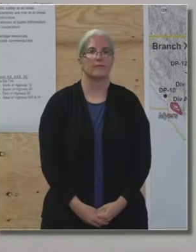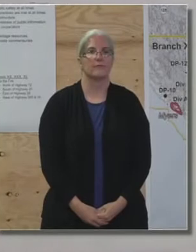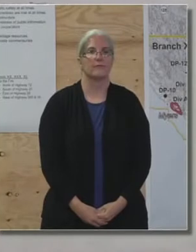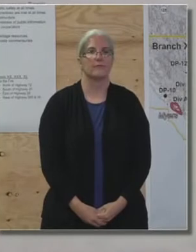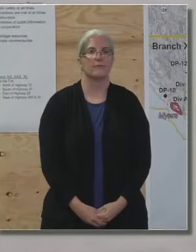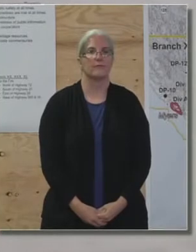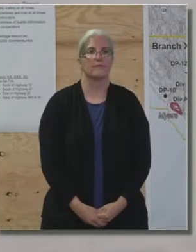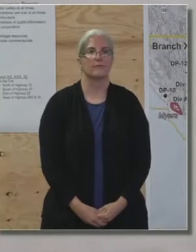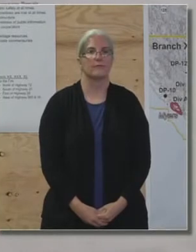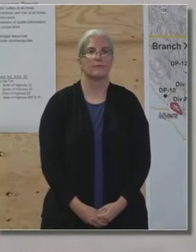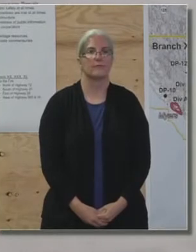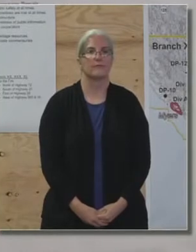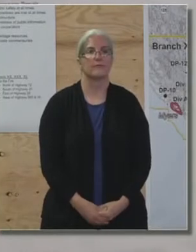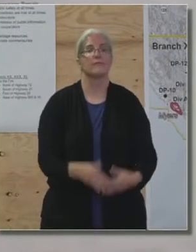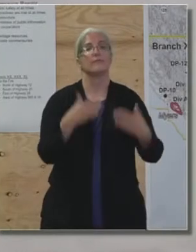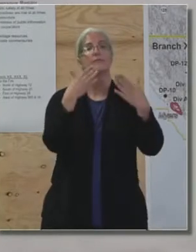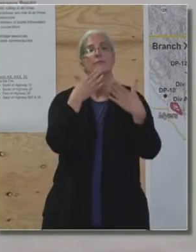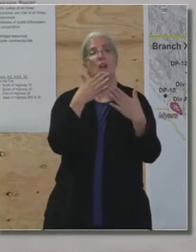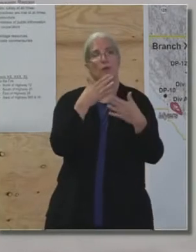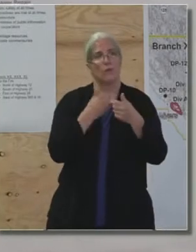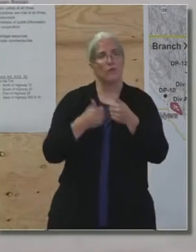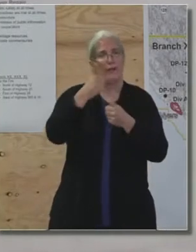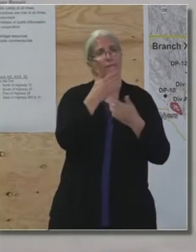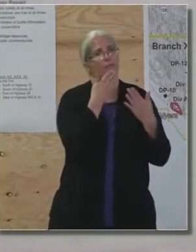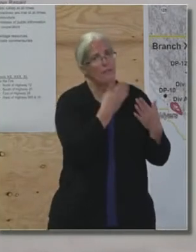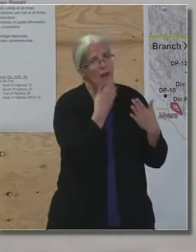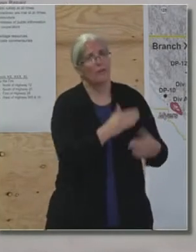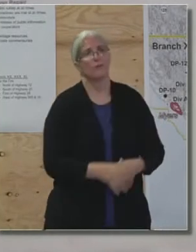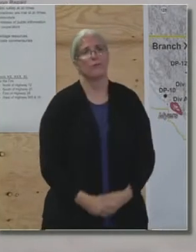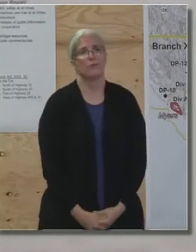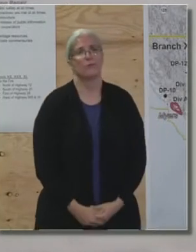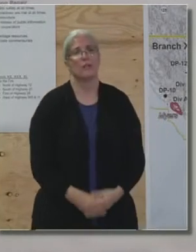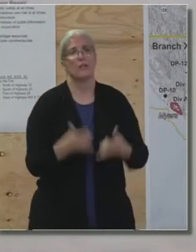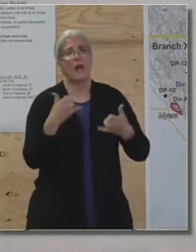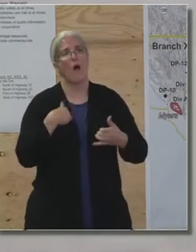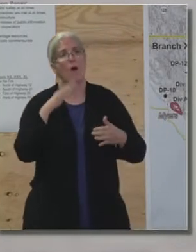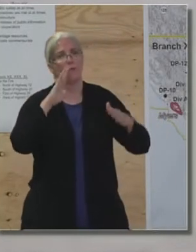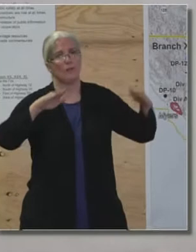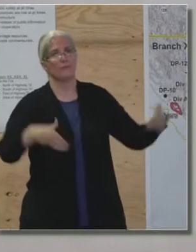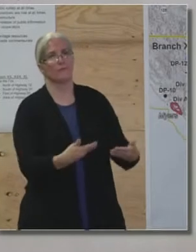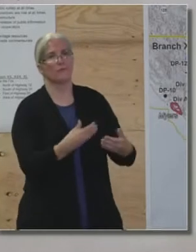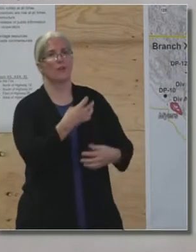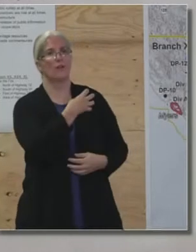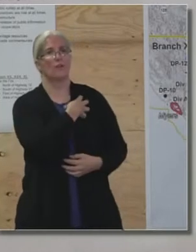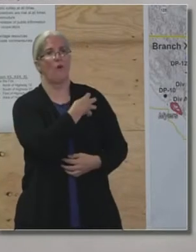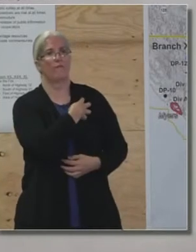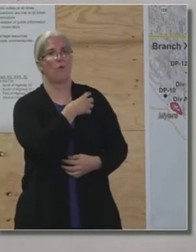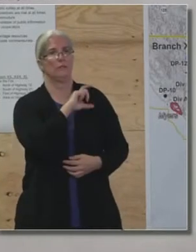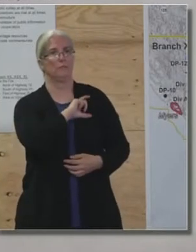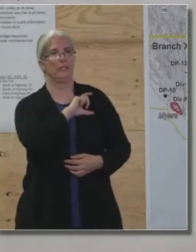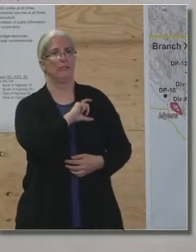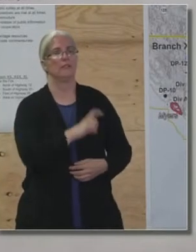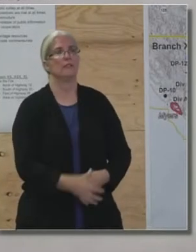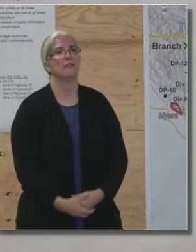gracias a efe ahora quisiera invitar al podio otros